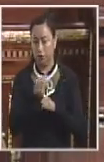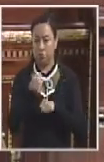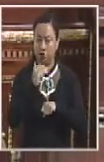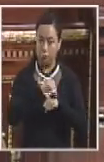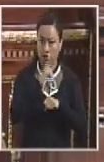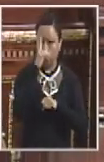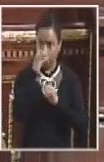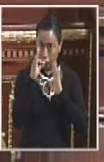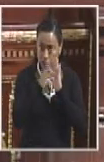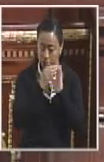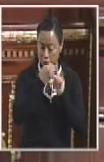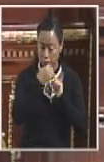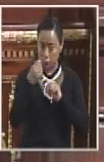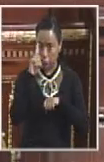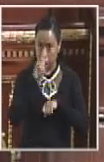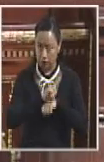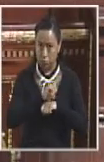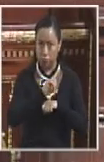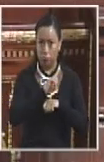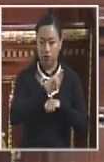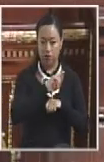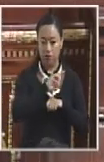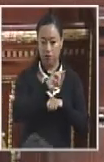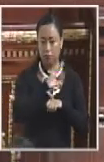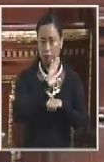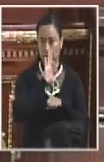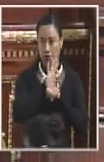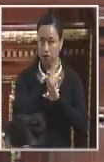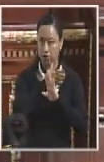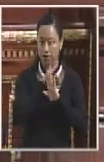de un punto al orden del día.